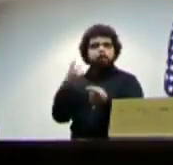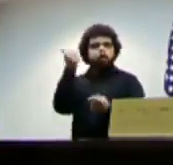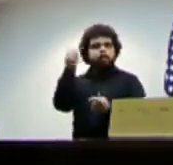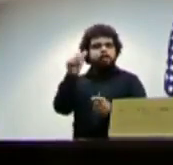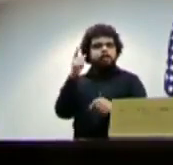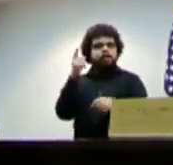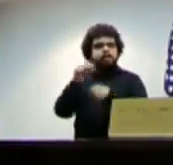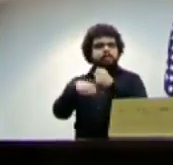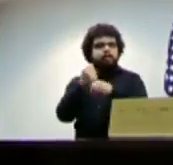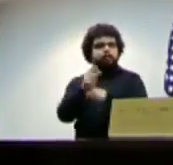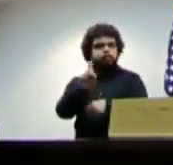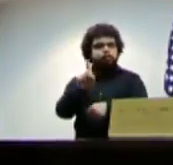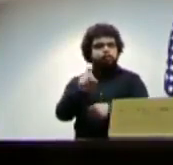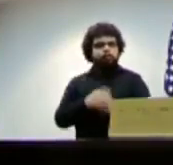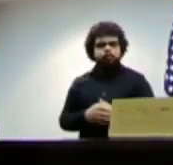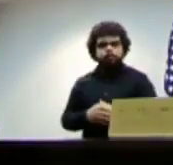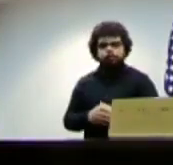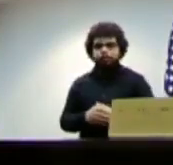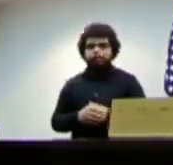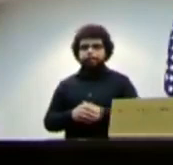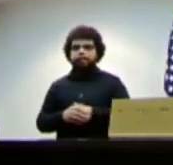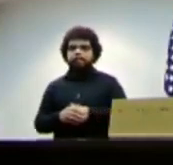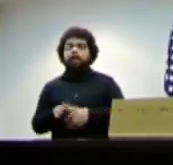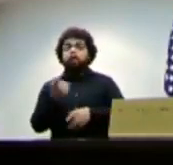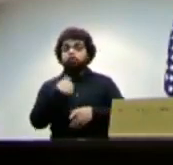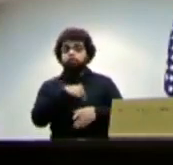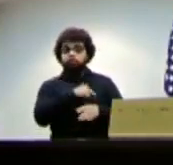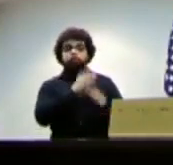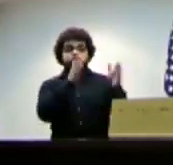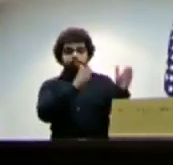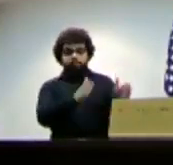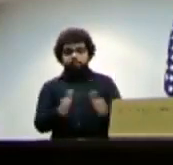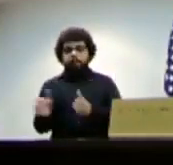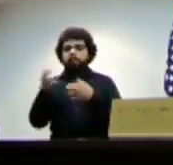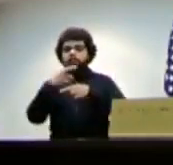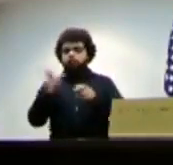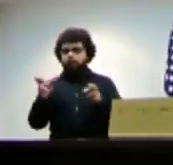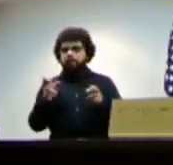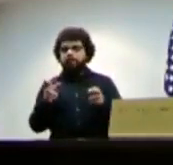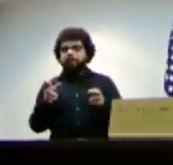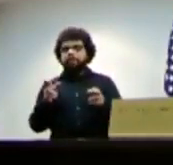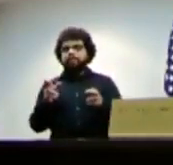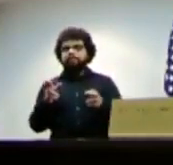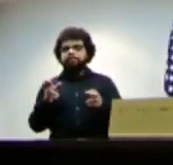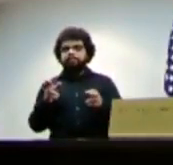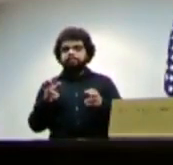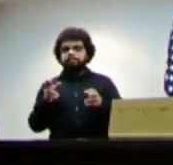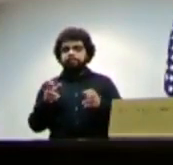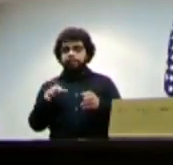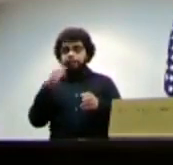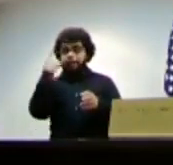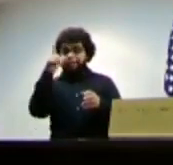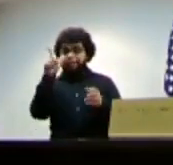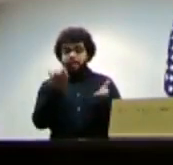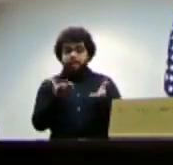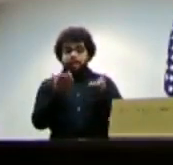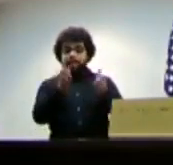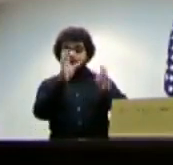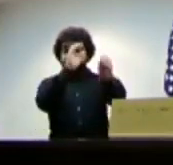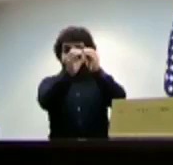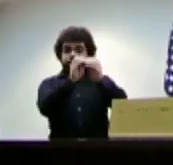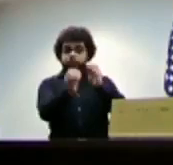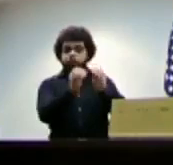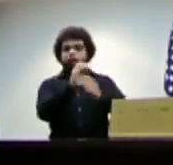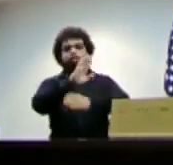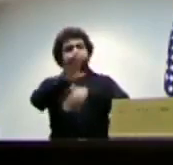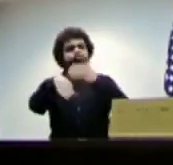nosotros preparamos nuestros planes y en nuestros planes y en los presupuestos se preparan para darle el mantenimiento necesario de todas nuestras